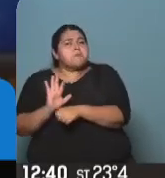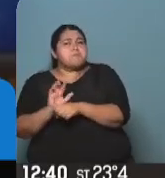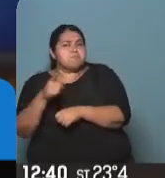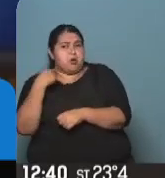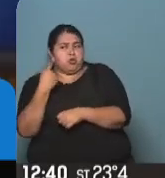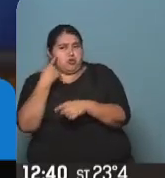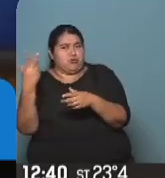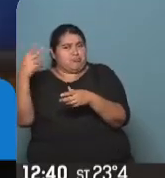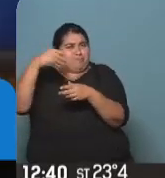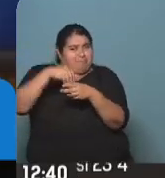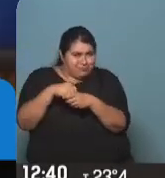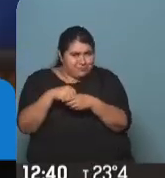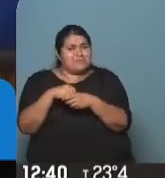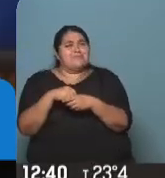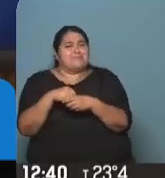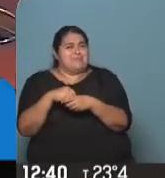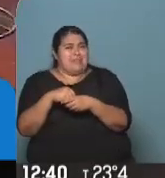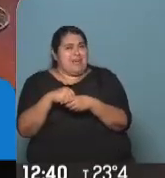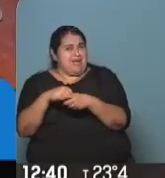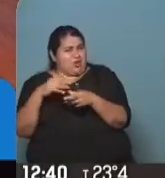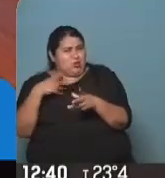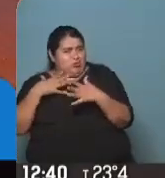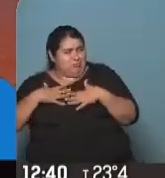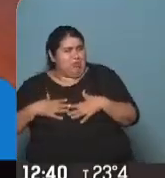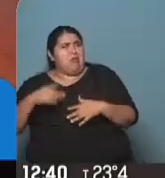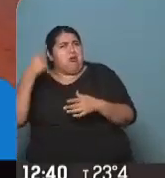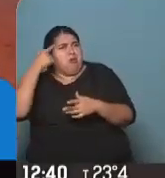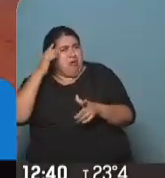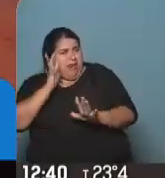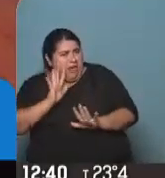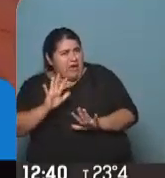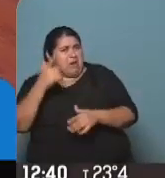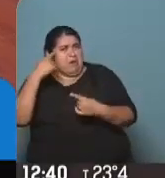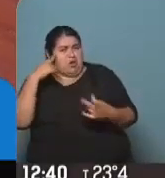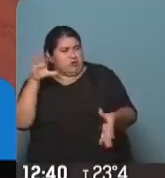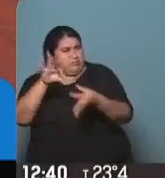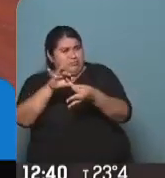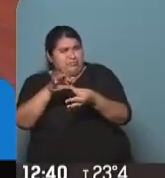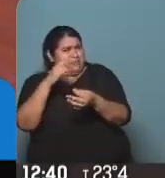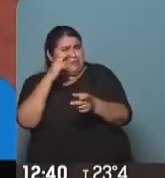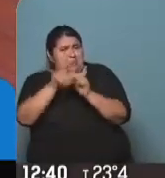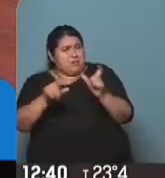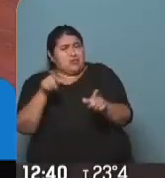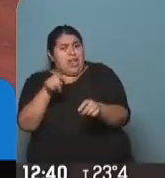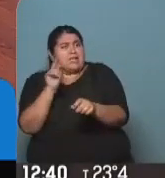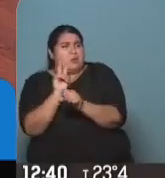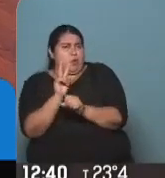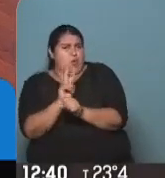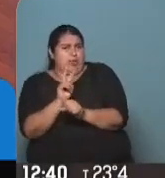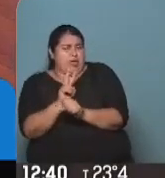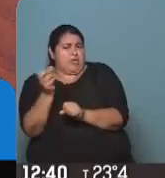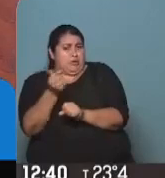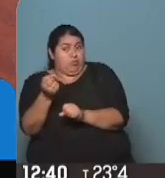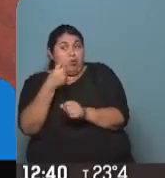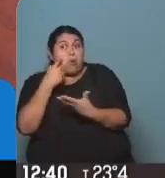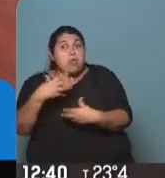integrales, claro, desde lo biológico, lo psicológico y lo social, y que tienen que también intervenir, y eso también es prevención, porque si se